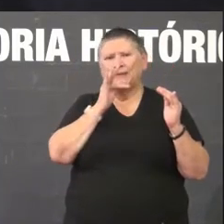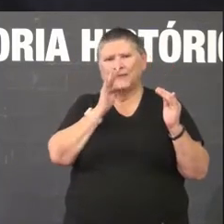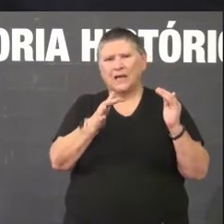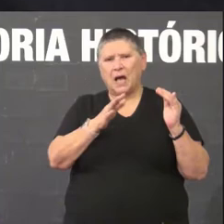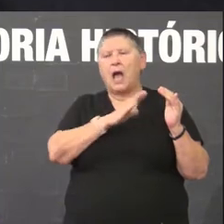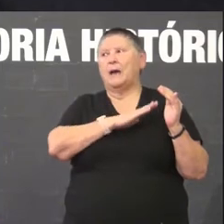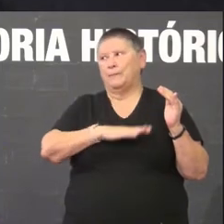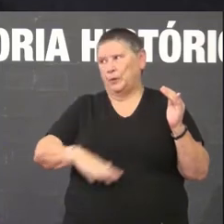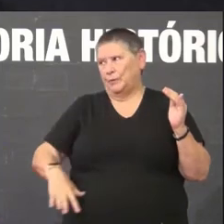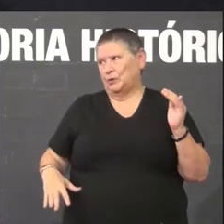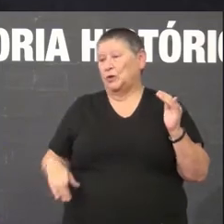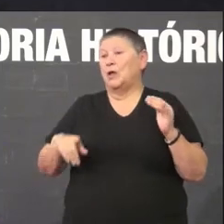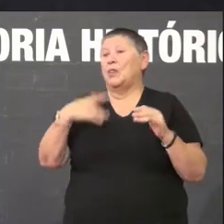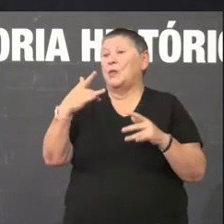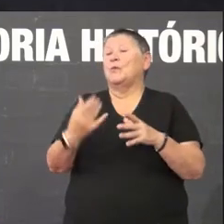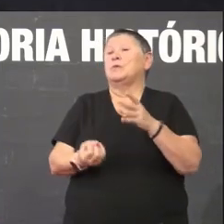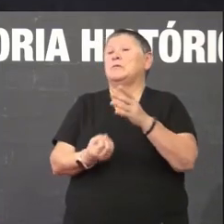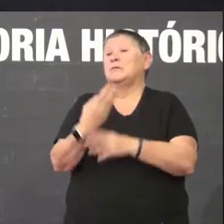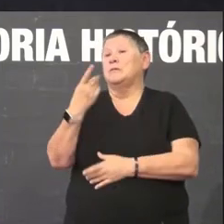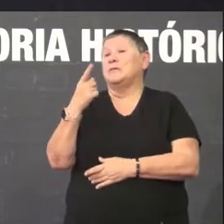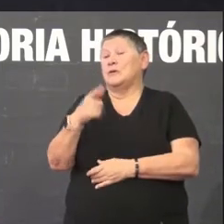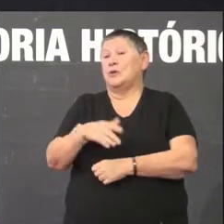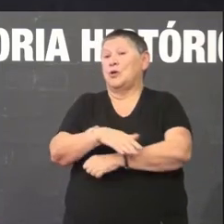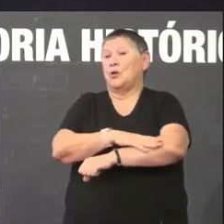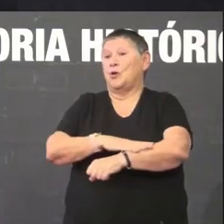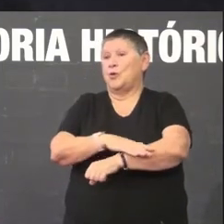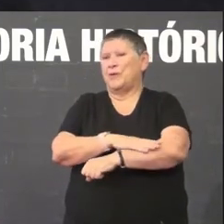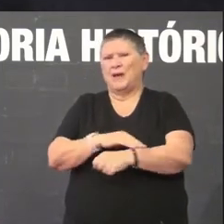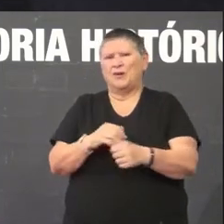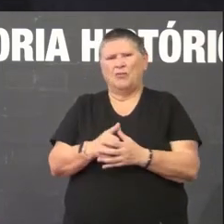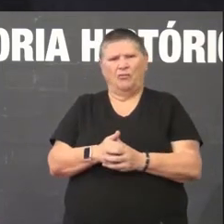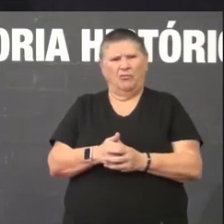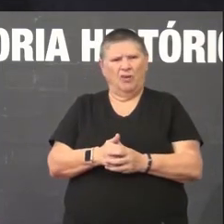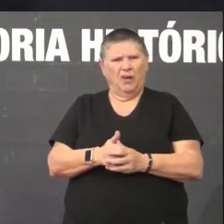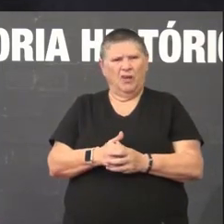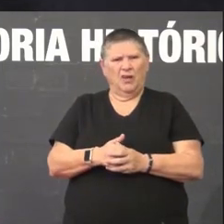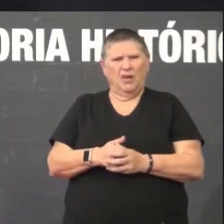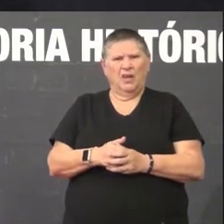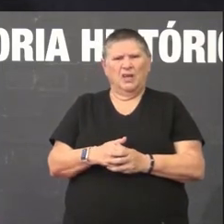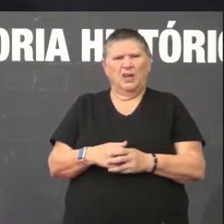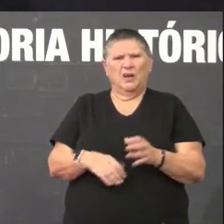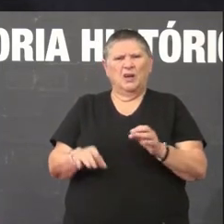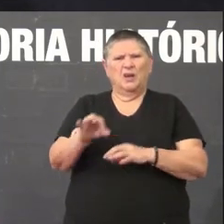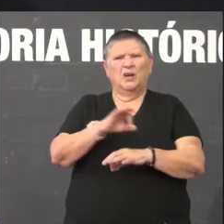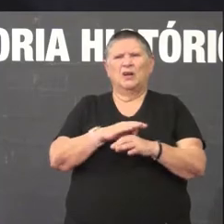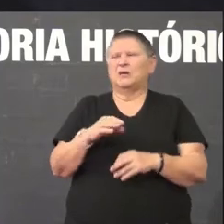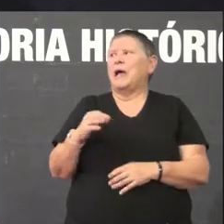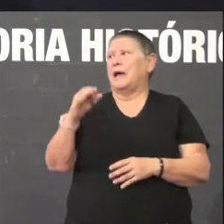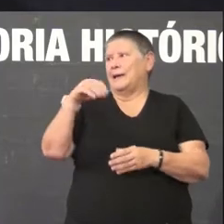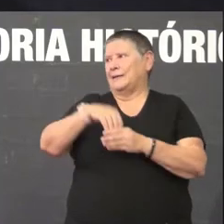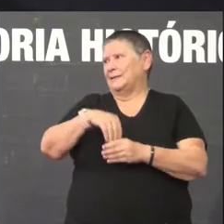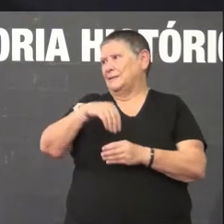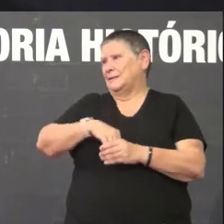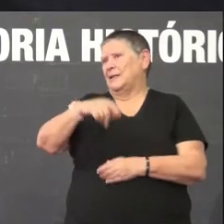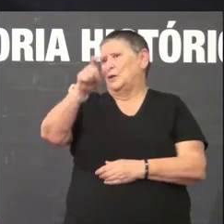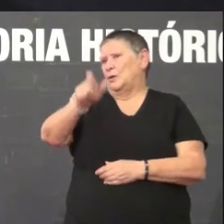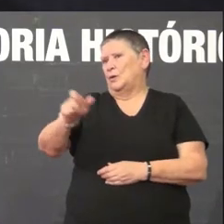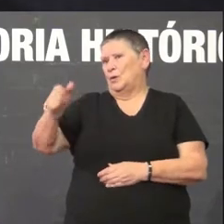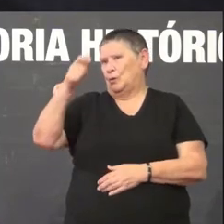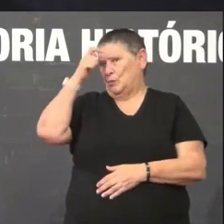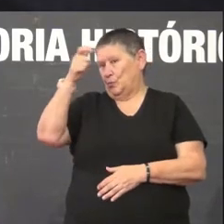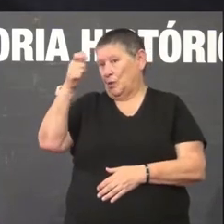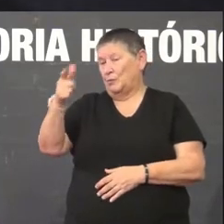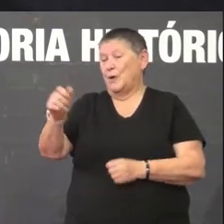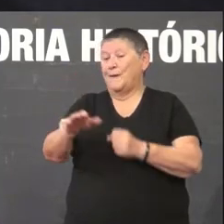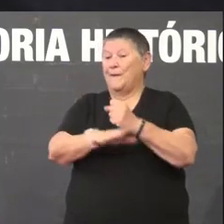constituir despois o goberno elexido polos povos, según as bases